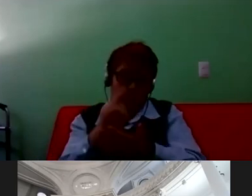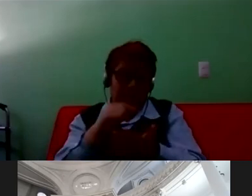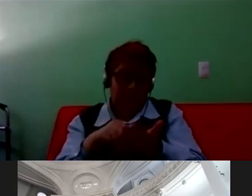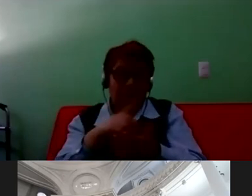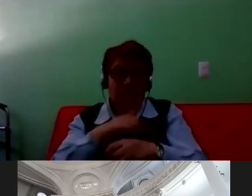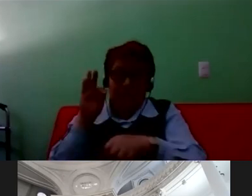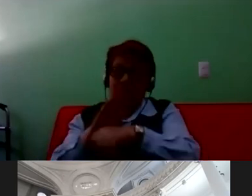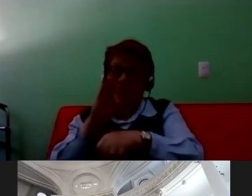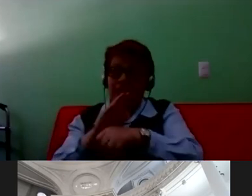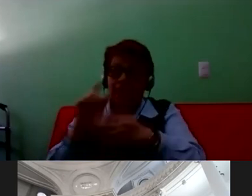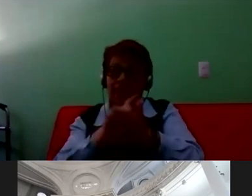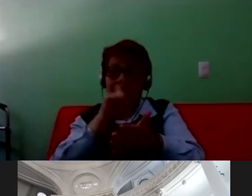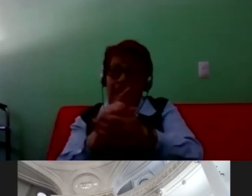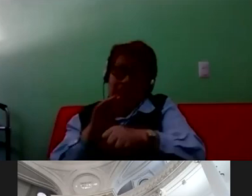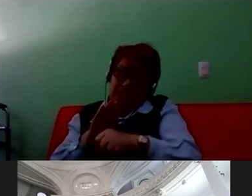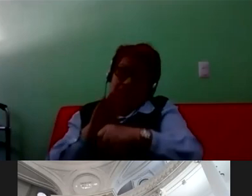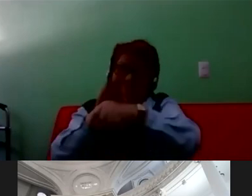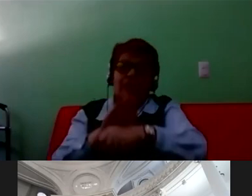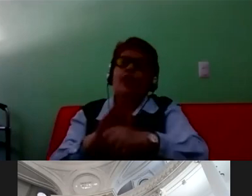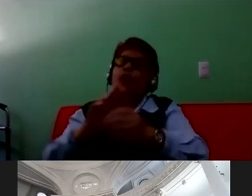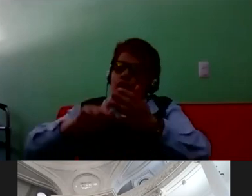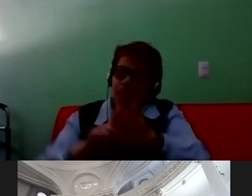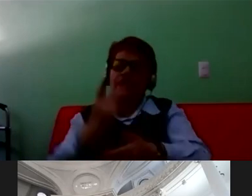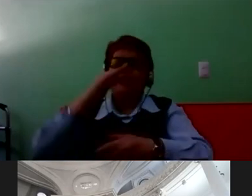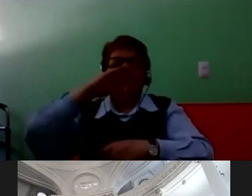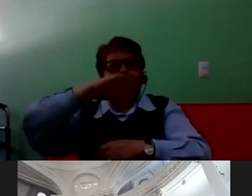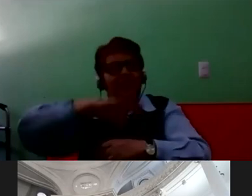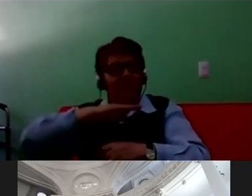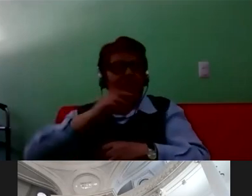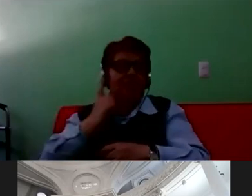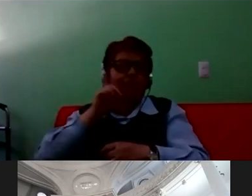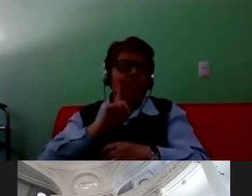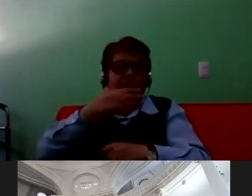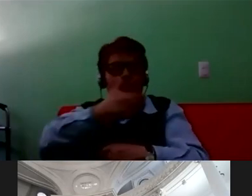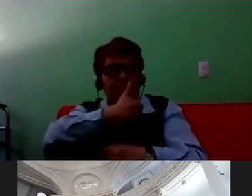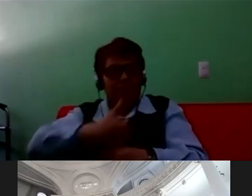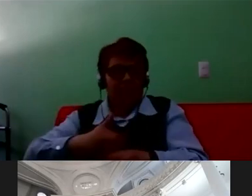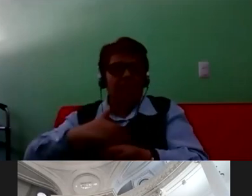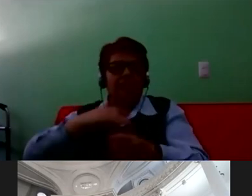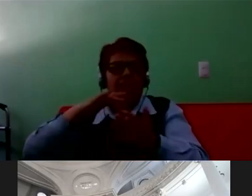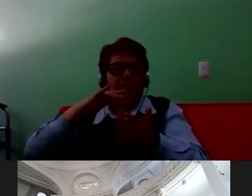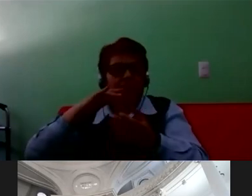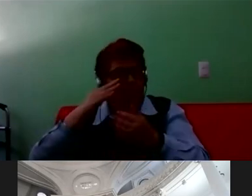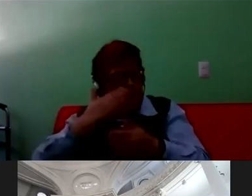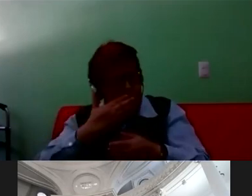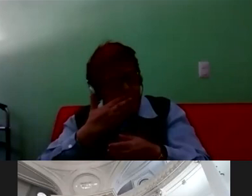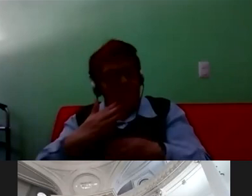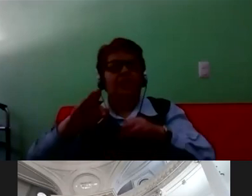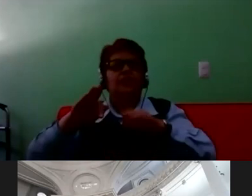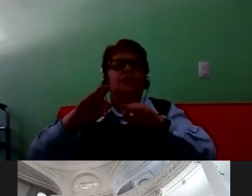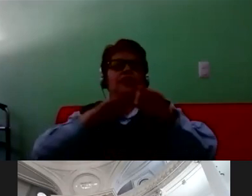defender esta iniciativa y volverte a felicitar, diputada presidenta. Muy, muy buen trabajo,